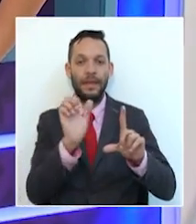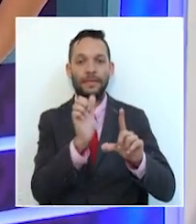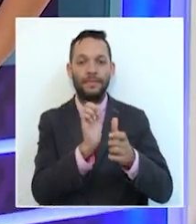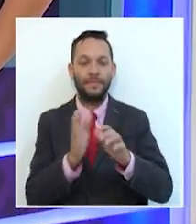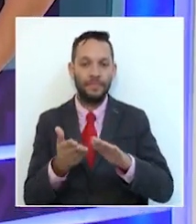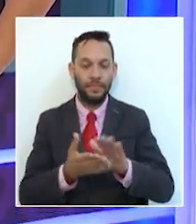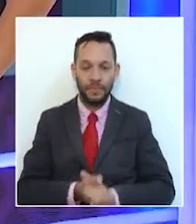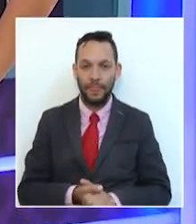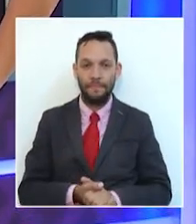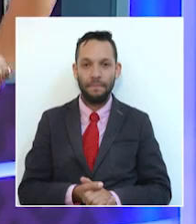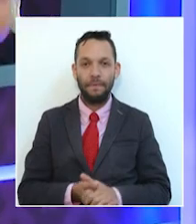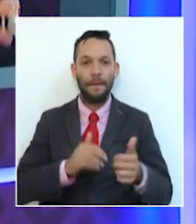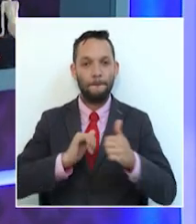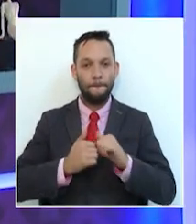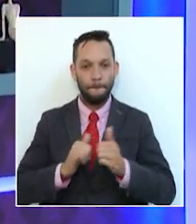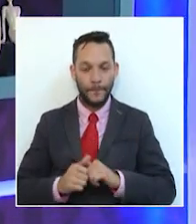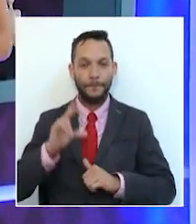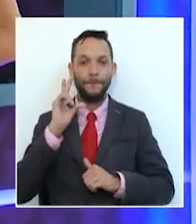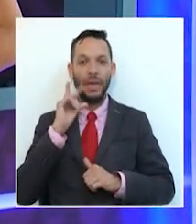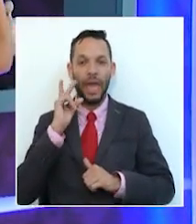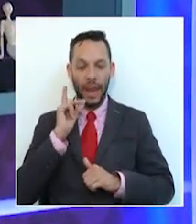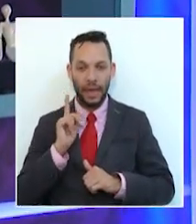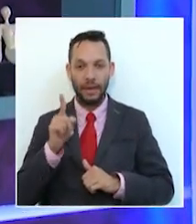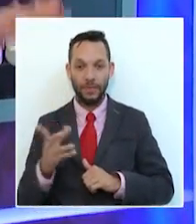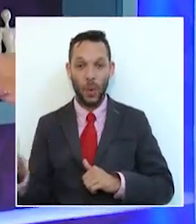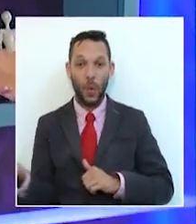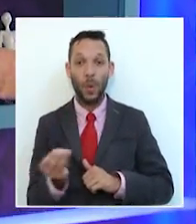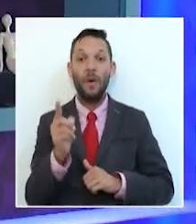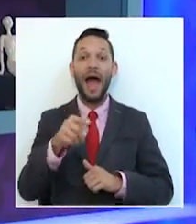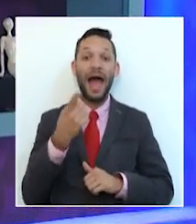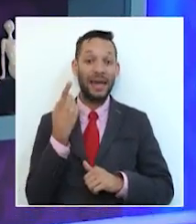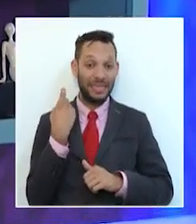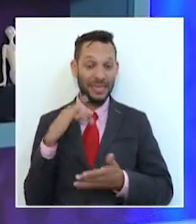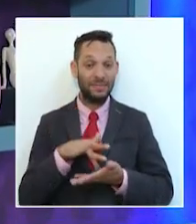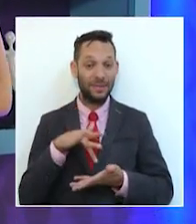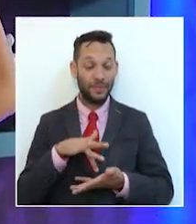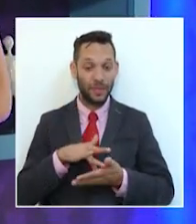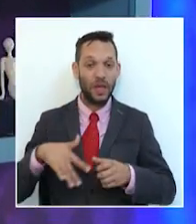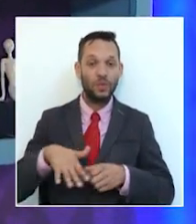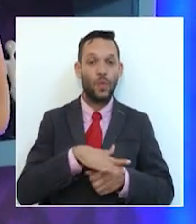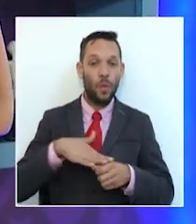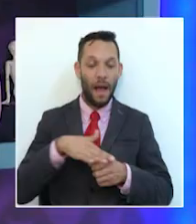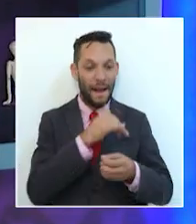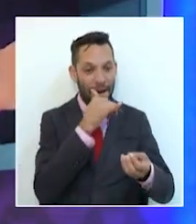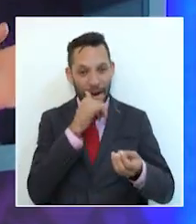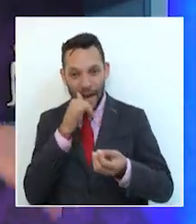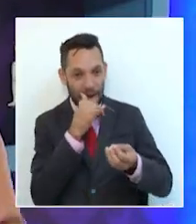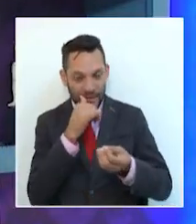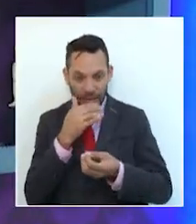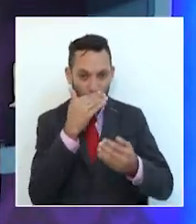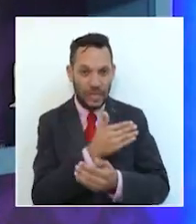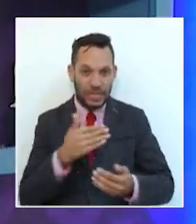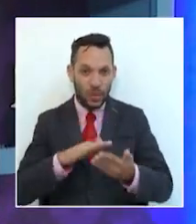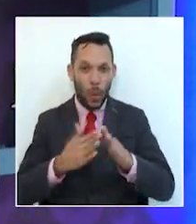los jugadores del Deportivo Pereira también hacen parte de la serie, pues ayer estuvieron en el sector grabando con los niños y la comunidad